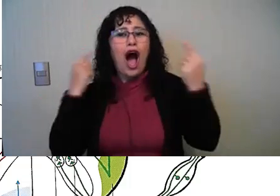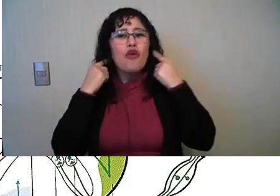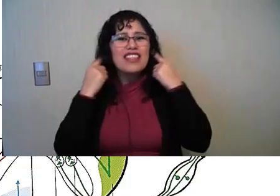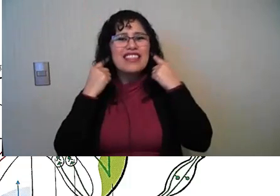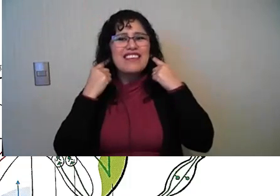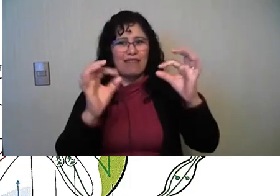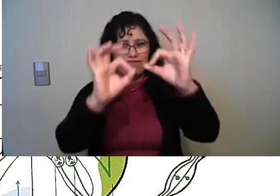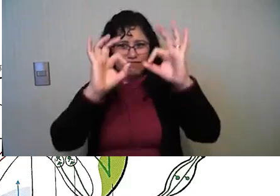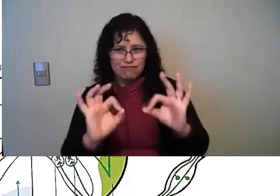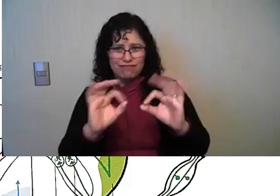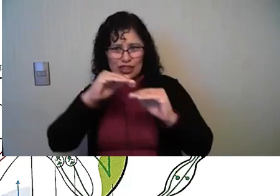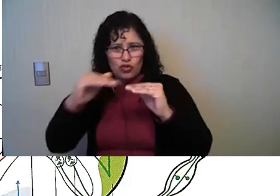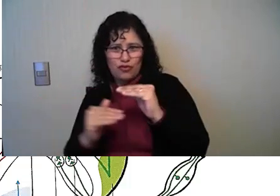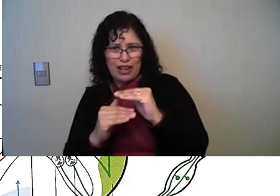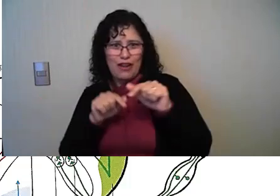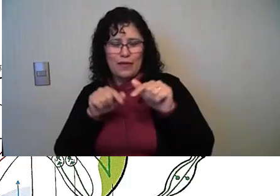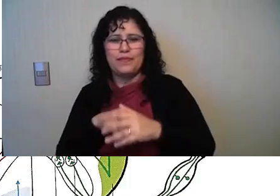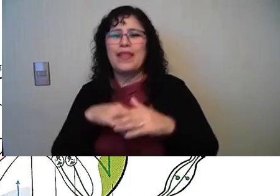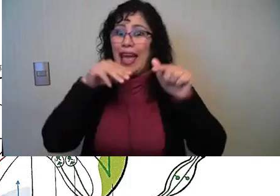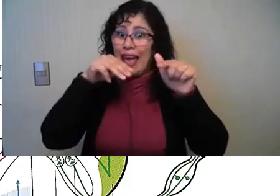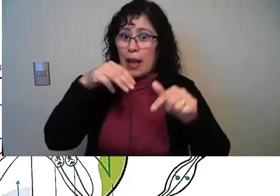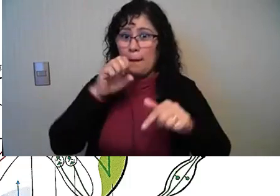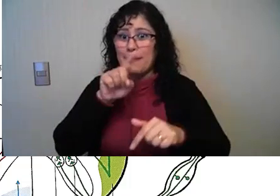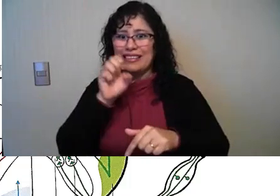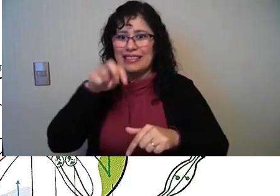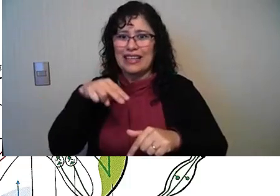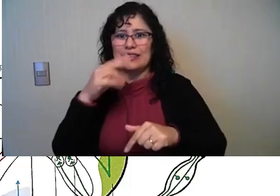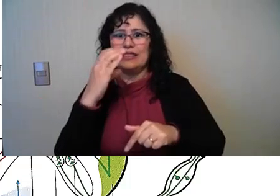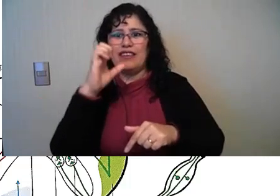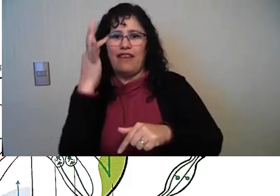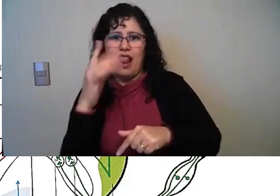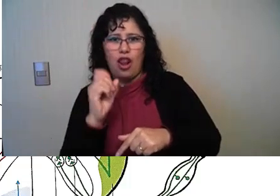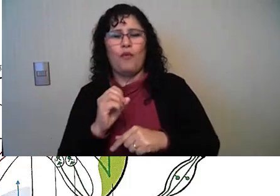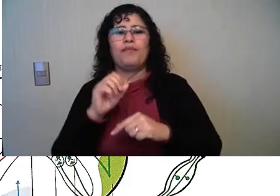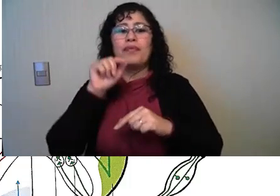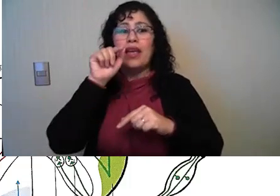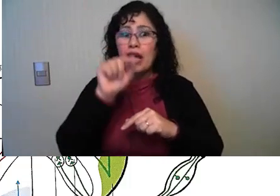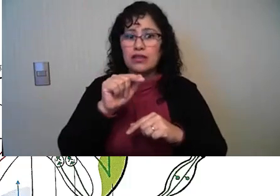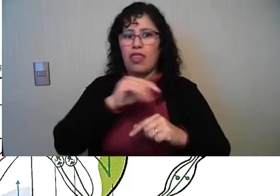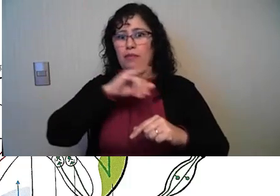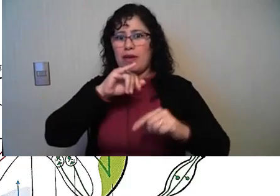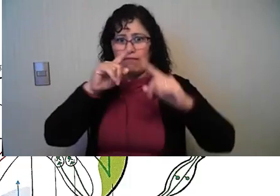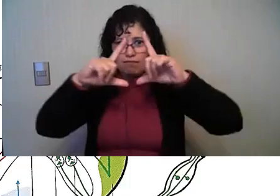Esto es mesencéfalo. Luego tenemos, si se fijan acá, el piso del cuarto ventrículo,